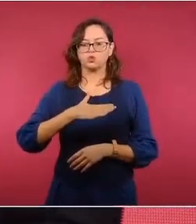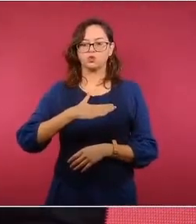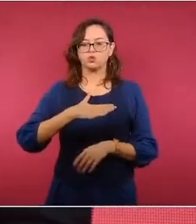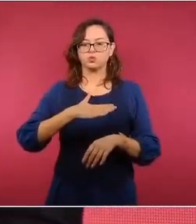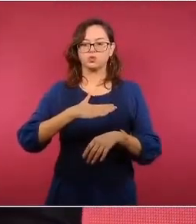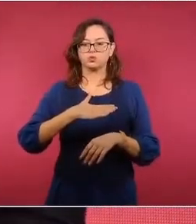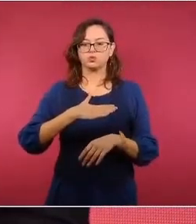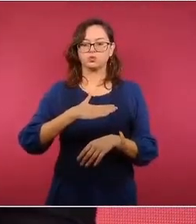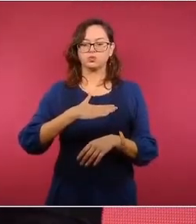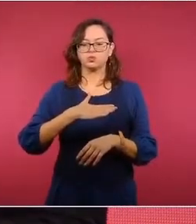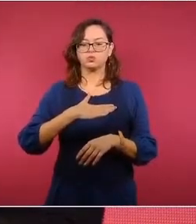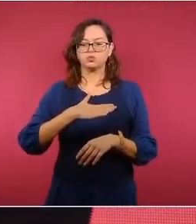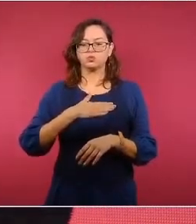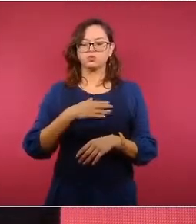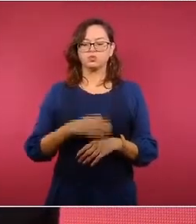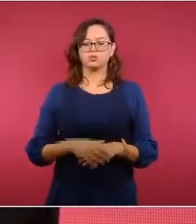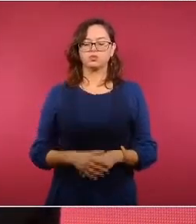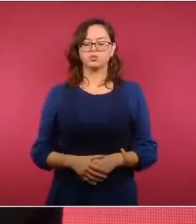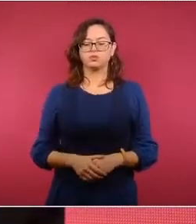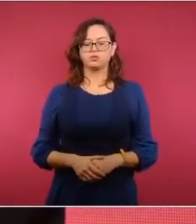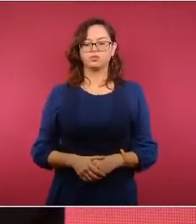de manera